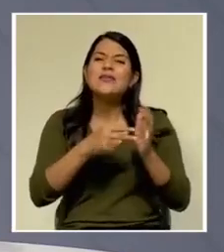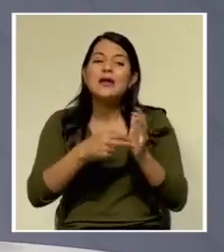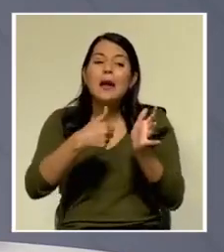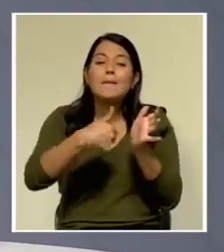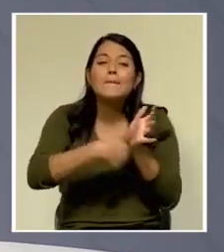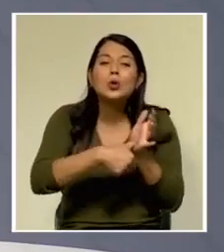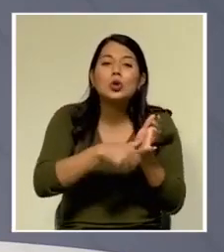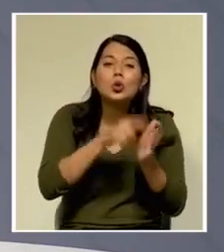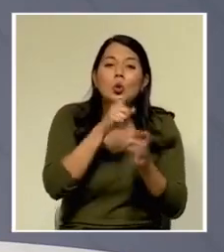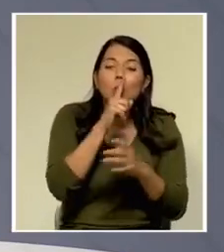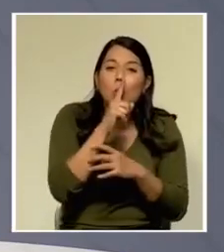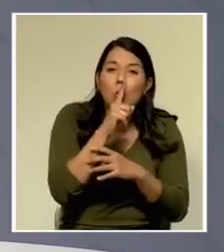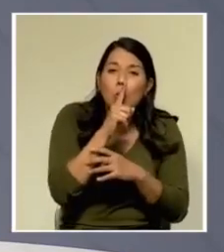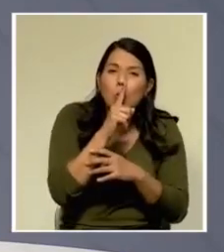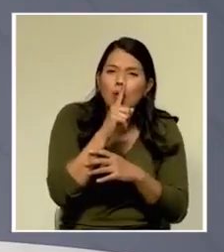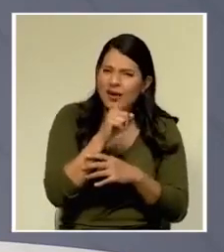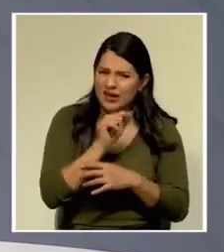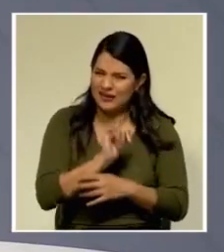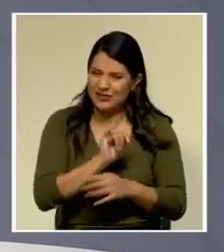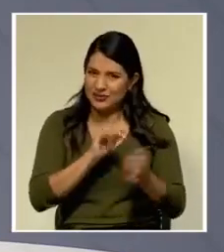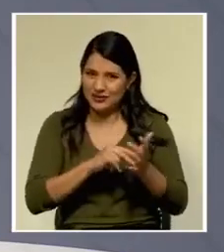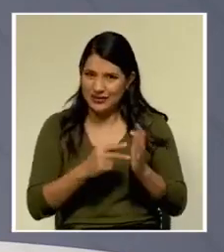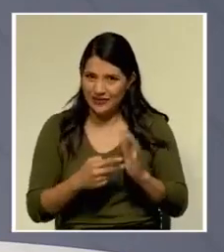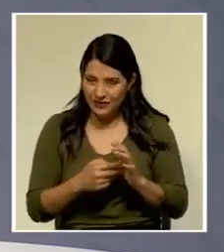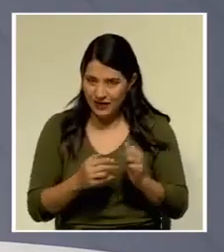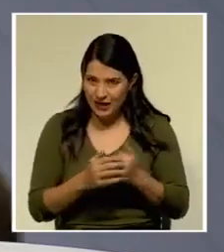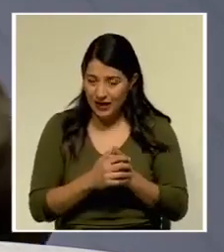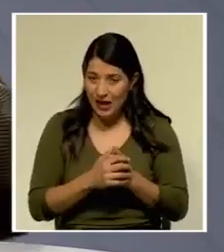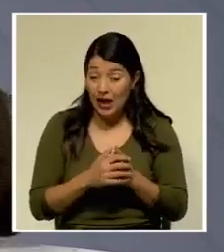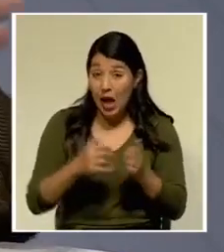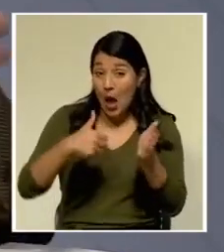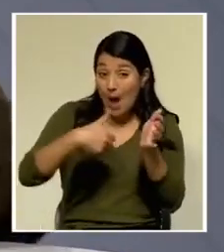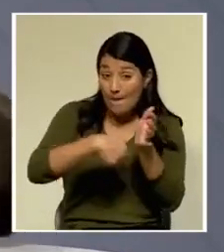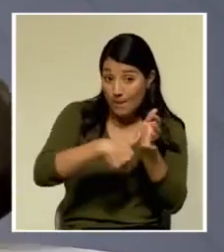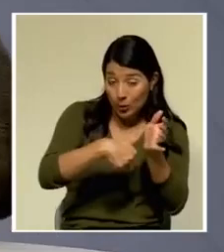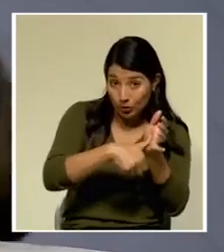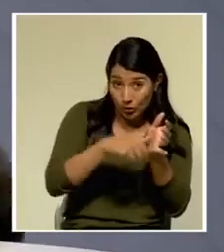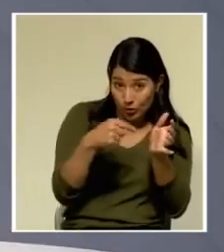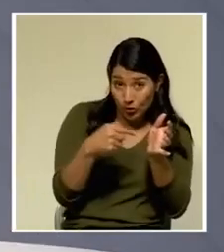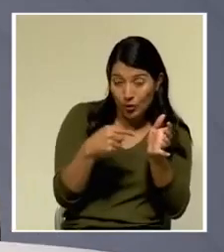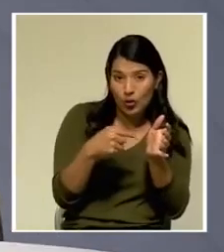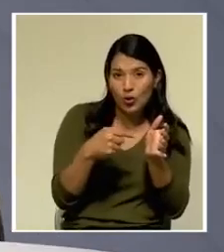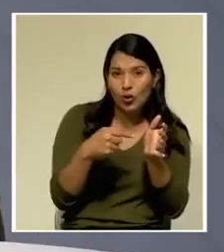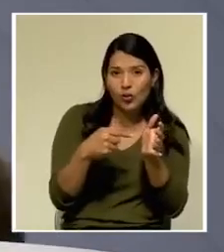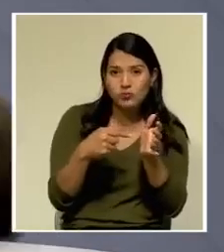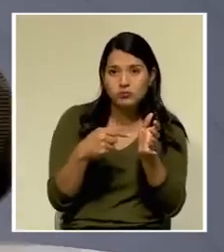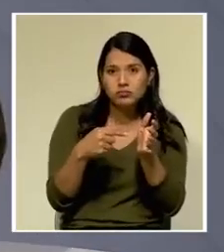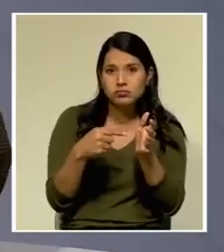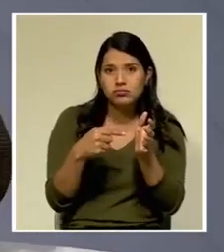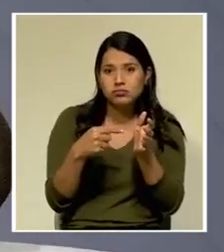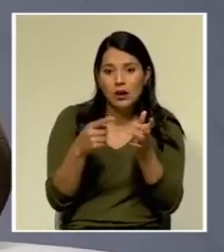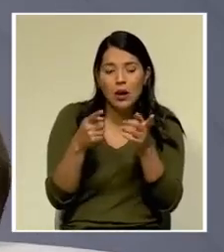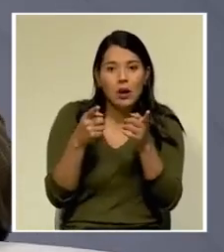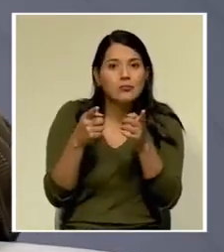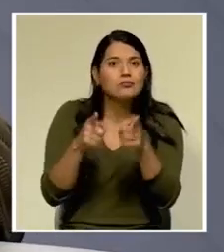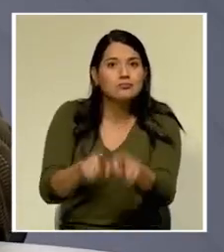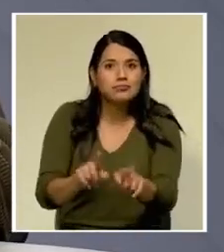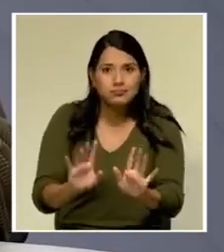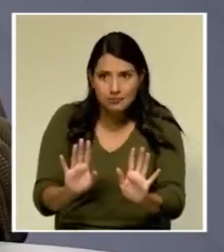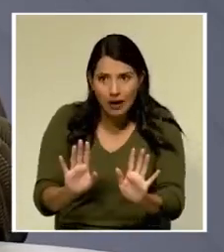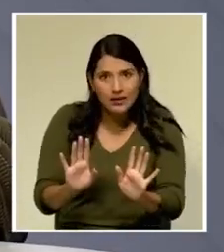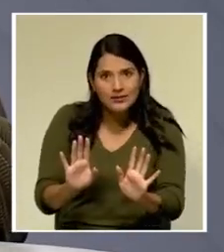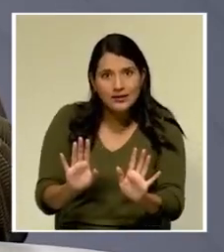silencioso, ¿verdad? Es un voto que emerge y fluye hacia las